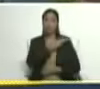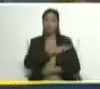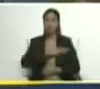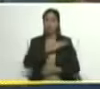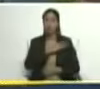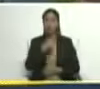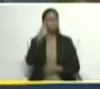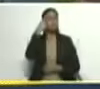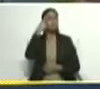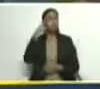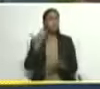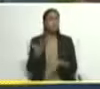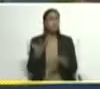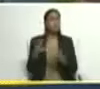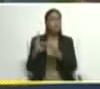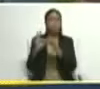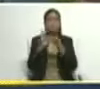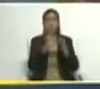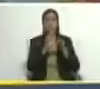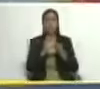unitaria.